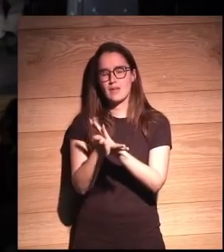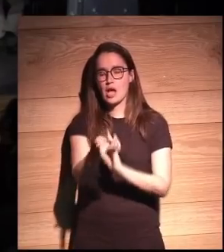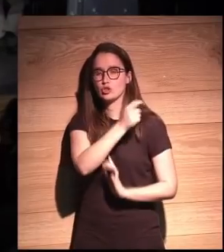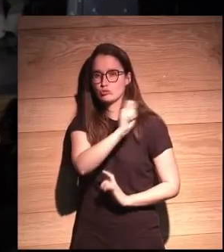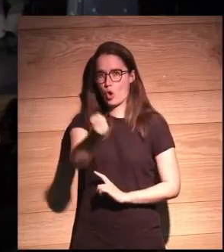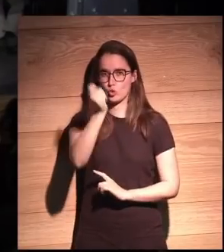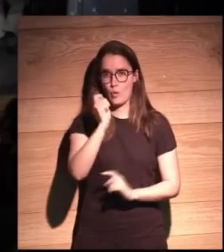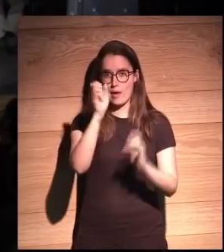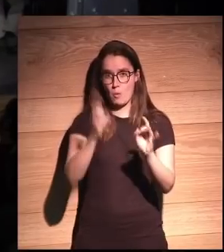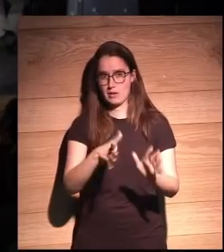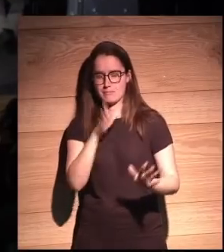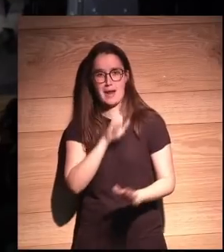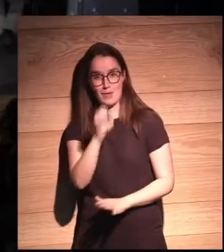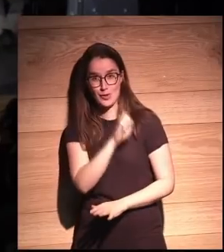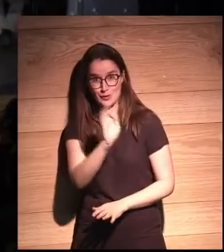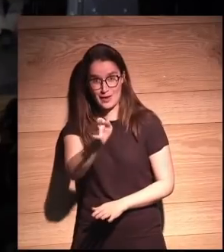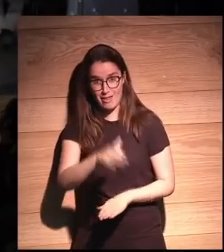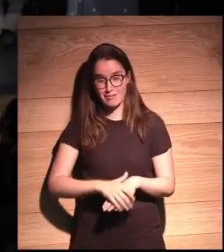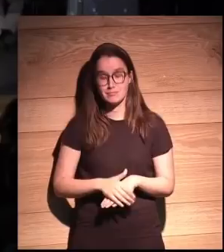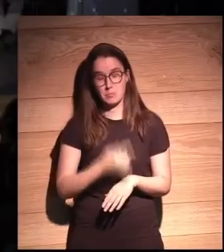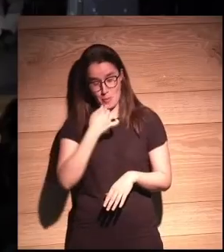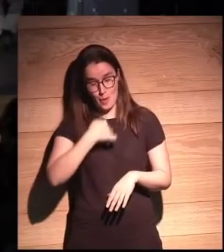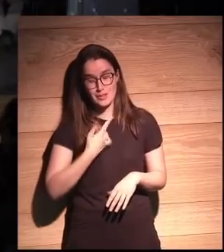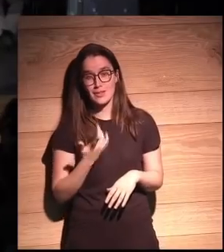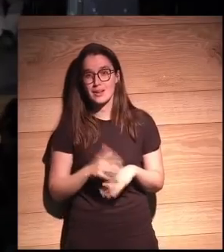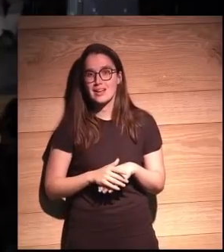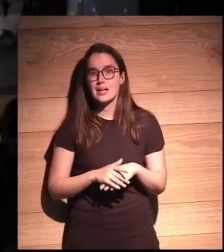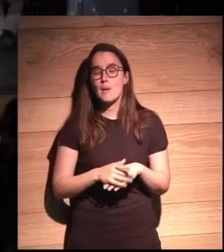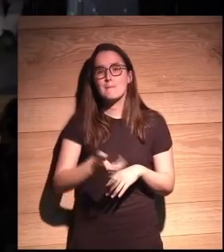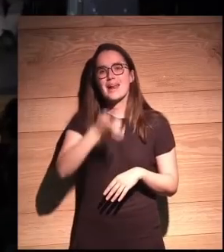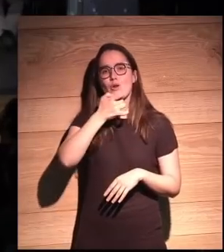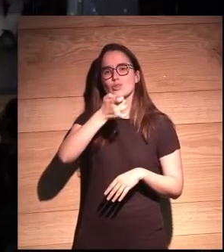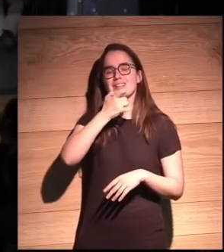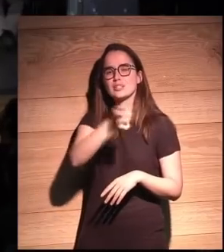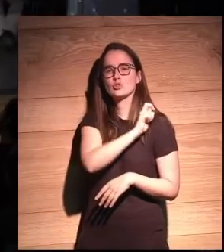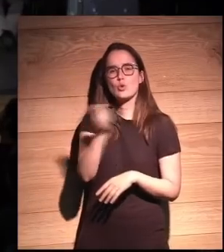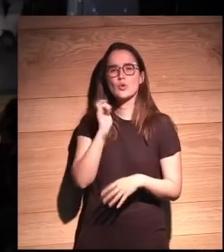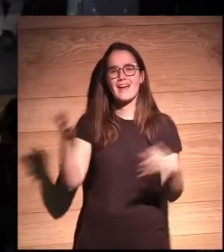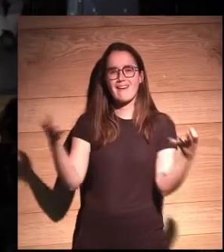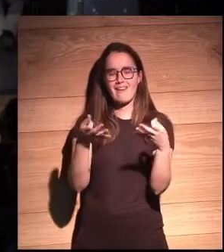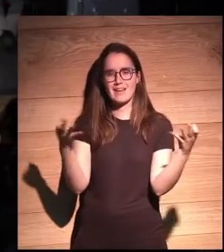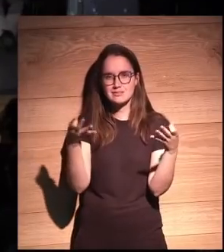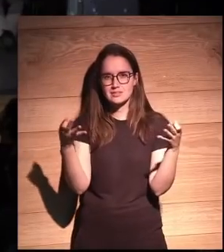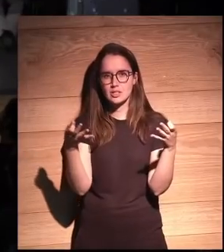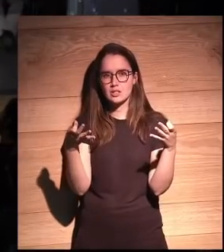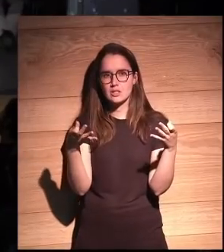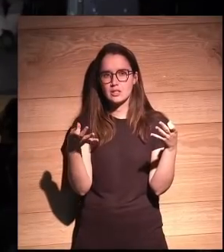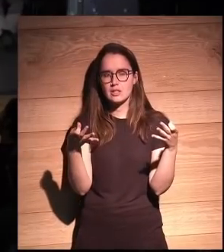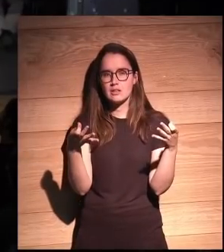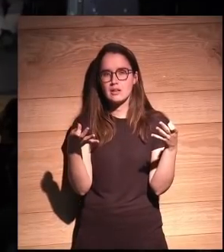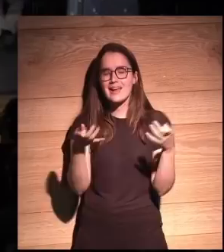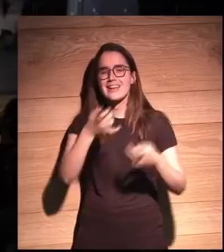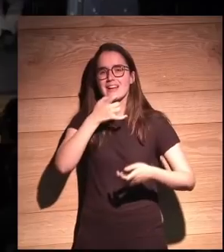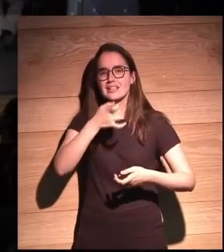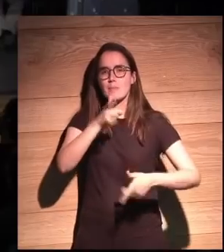tortura. Es fantástico, ¿no? Hombre, me lo vas a decir a mí. ¿Qué es para los ingleses una tortura? ¿Cómo se dice? El gesto que tengo que hacer es así, ¿no? ¿Cómo se